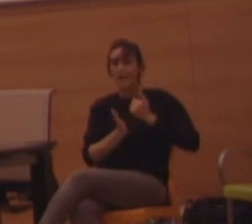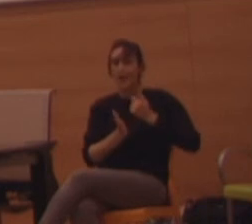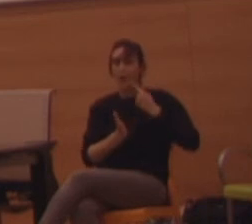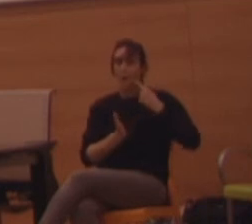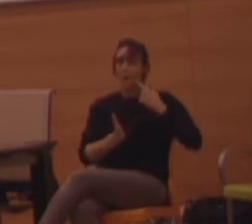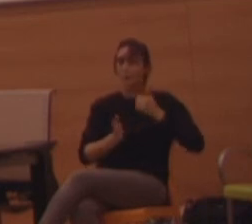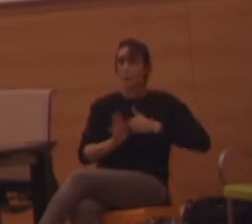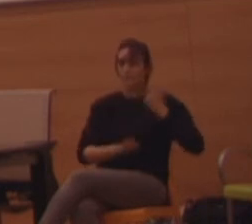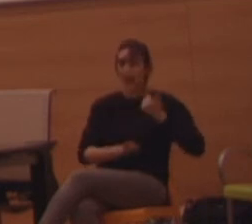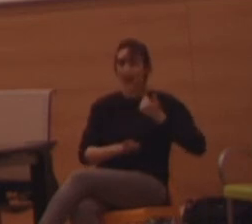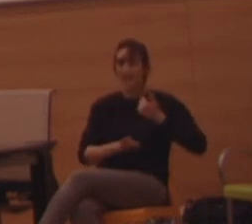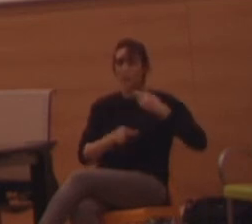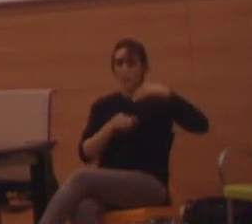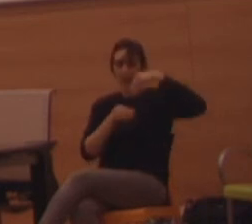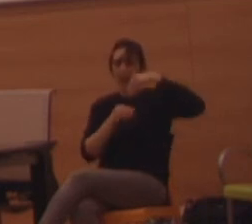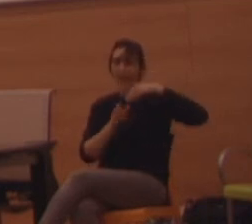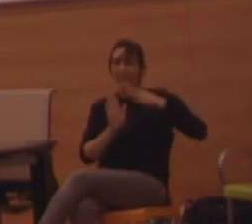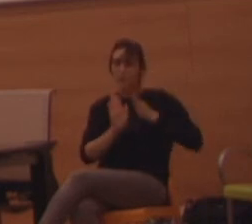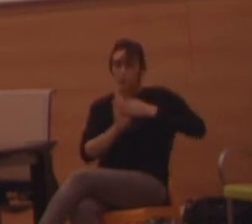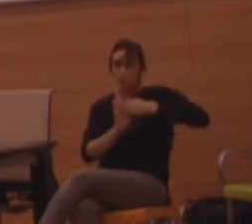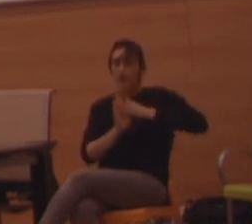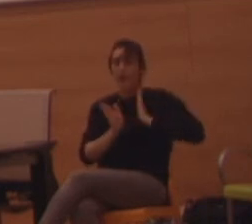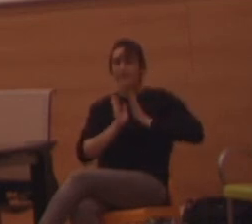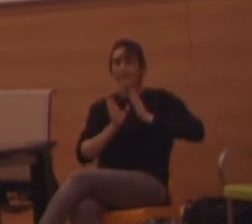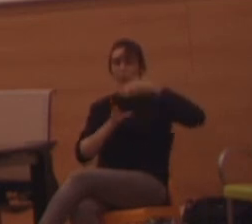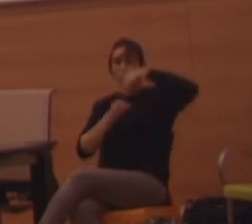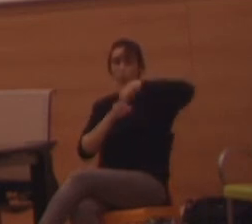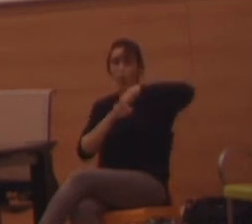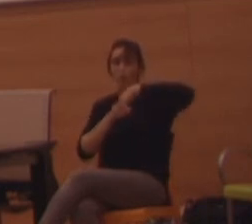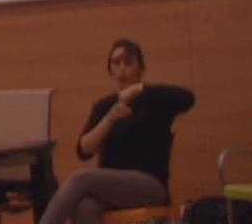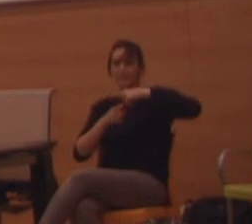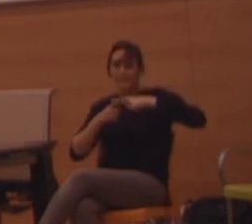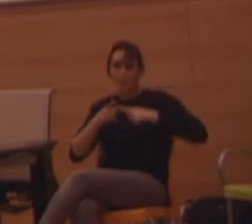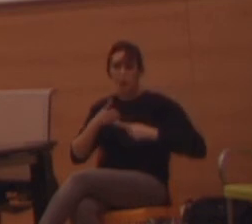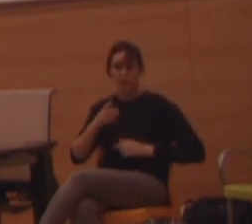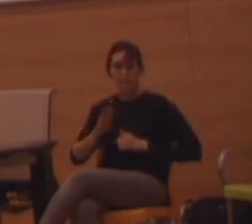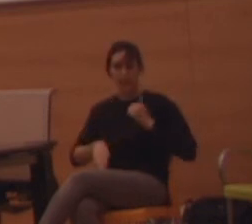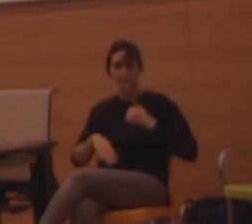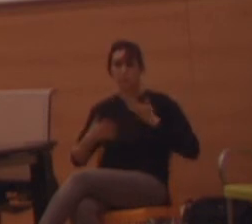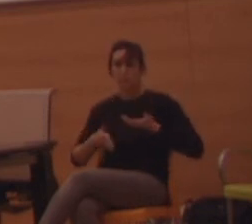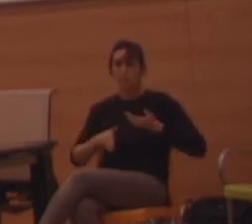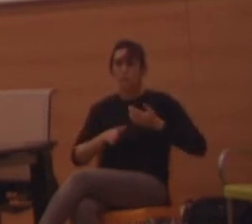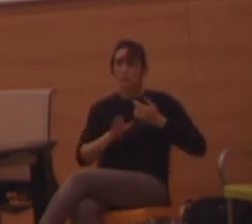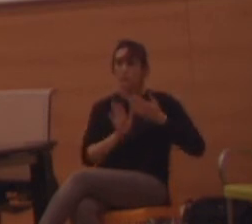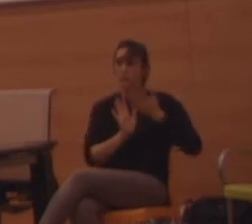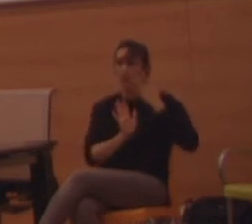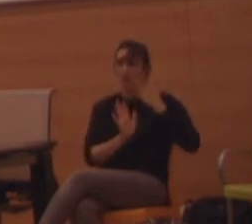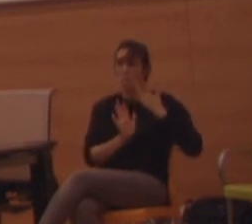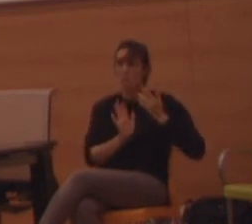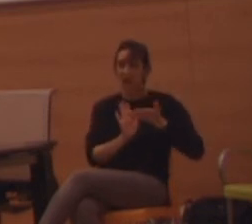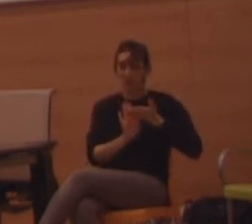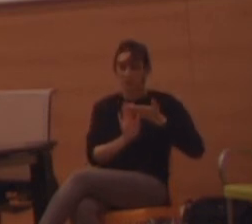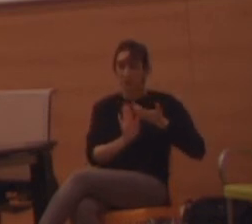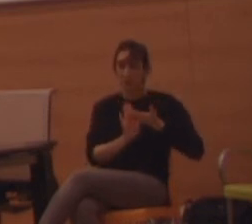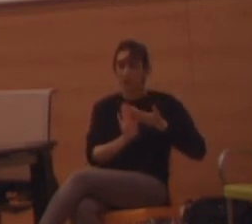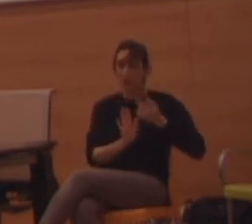complejo lipidocoloidal, ¿no? Se le empezó a poner el apósito ese con liberadores de plata, le empezó a limpiar el pie, ¿veis